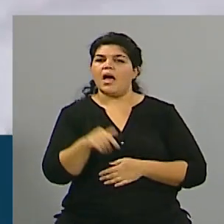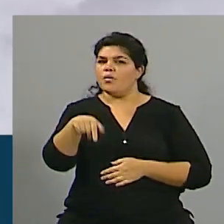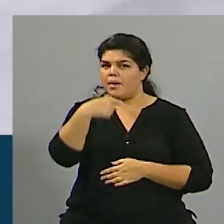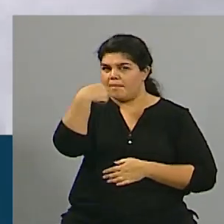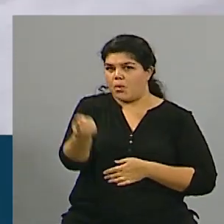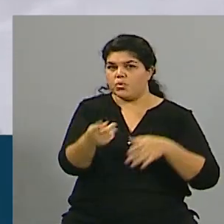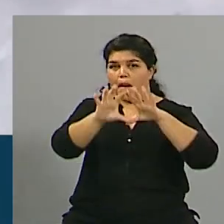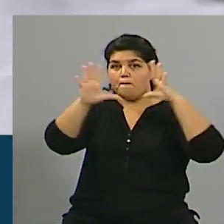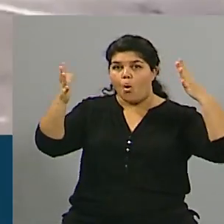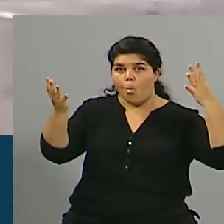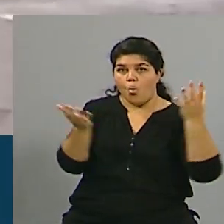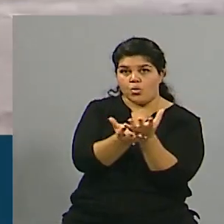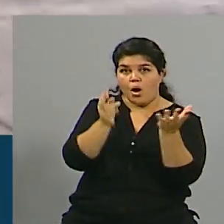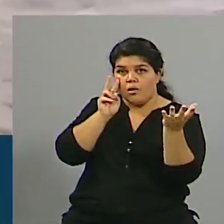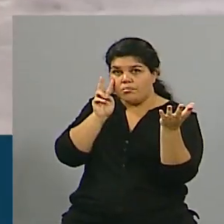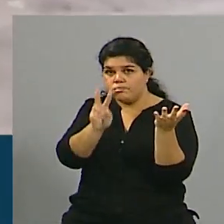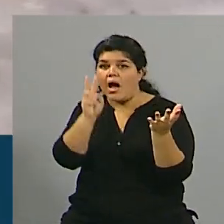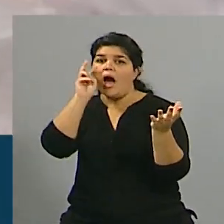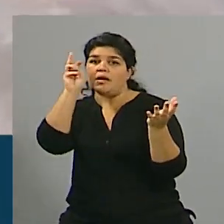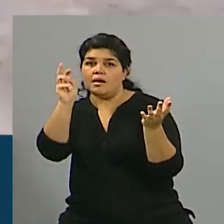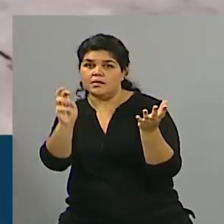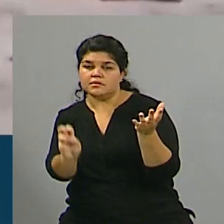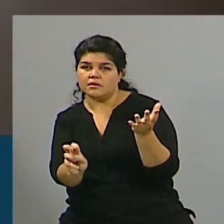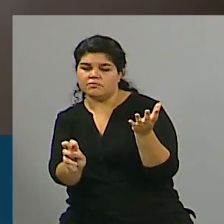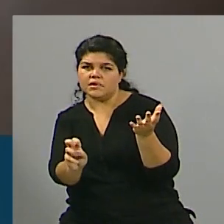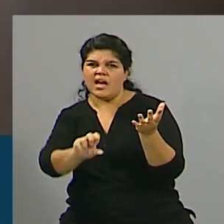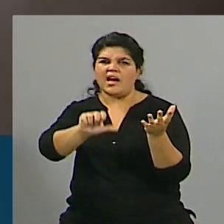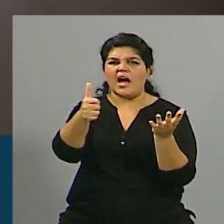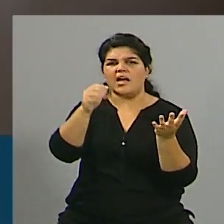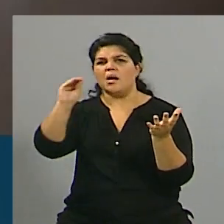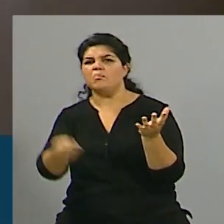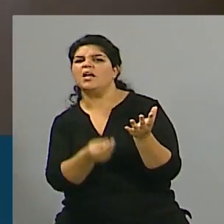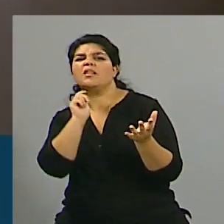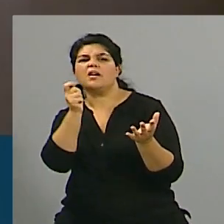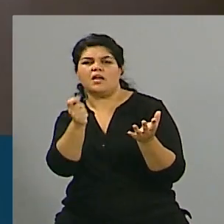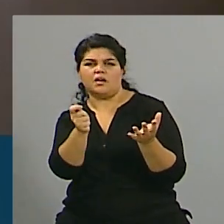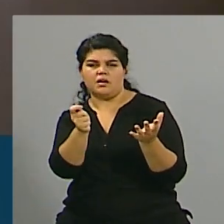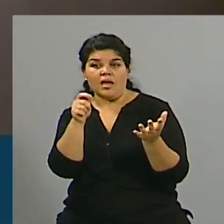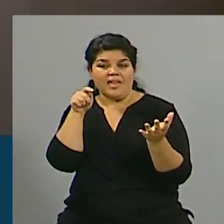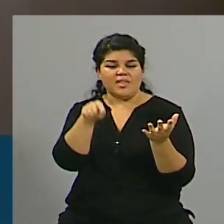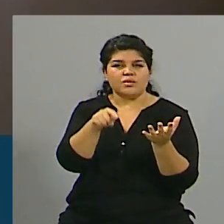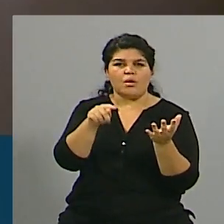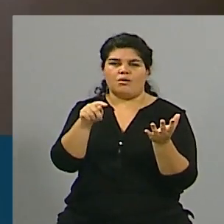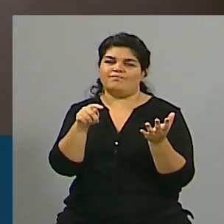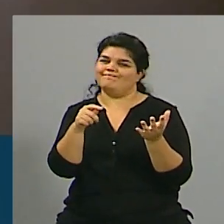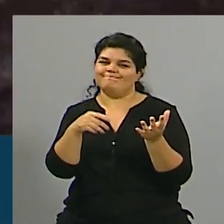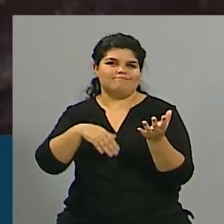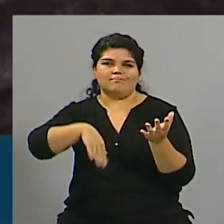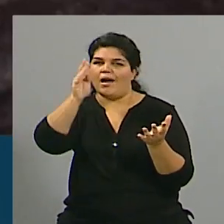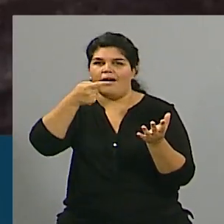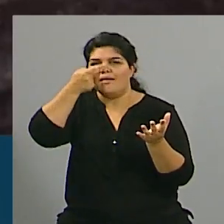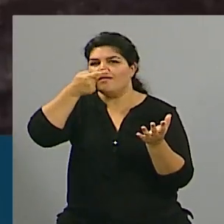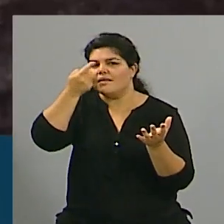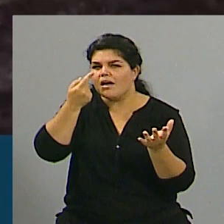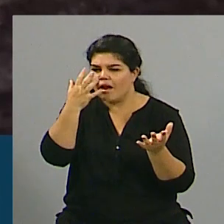a partir de esta situación? Digo, porque también hay intereses económicos, me imagino, en relación a